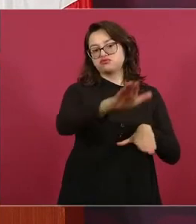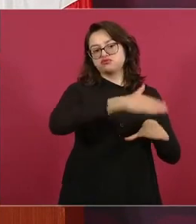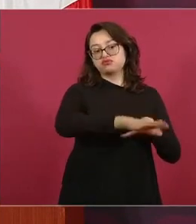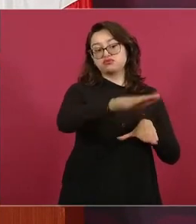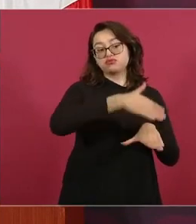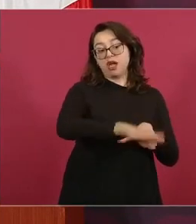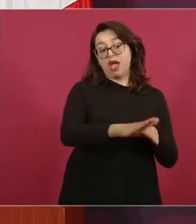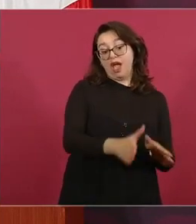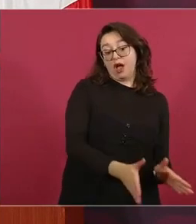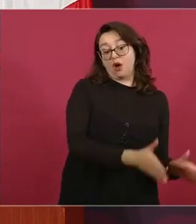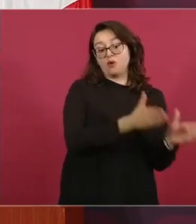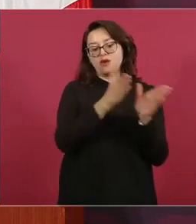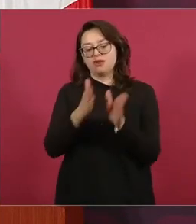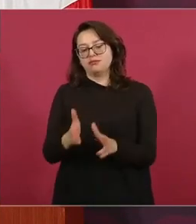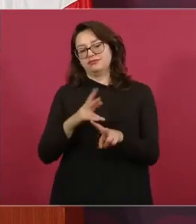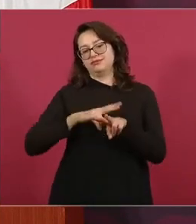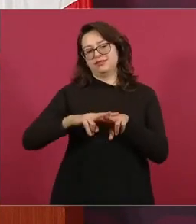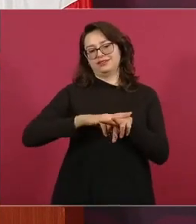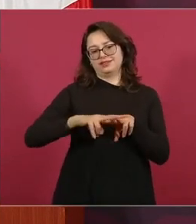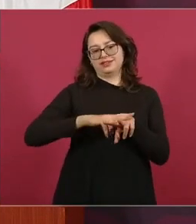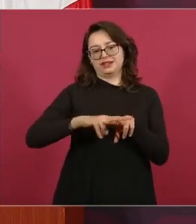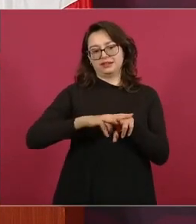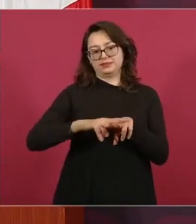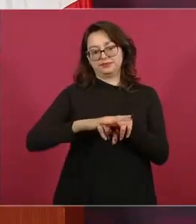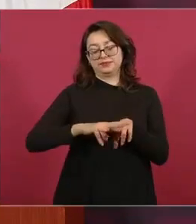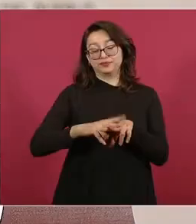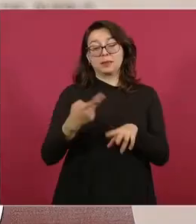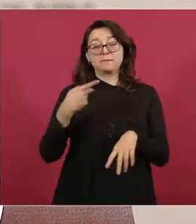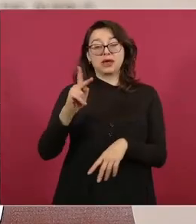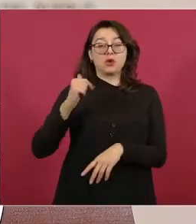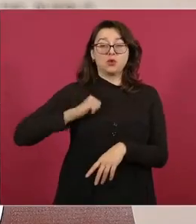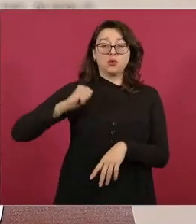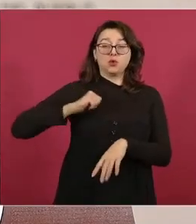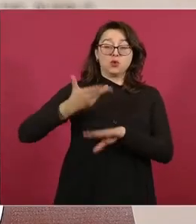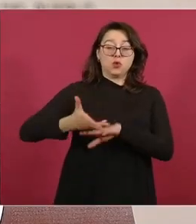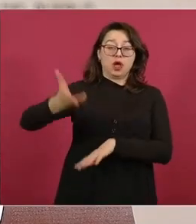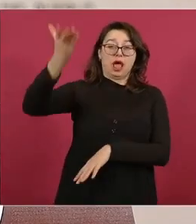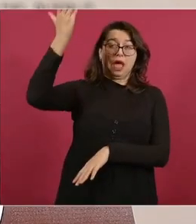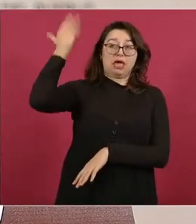¿Cuándo se inauguró el Tren del Sureste?